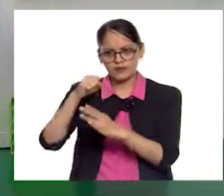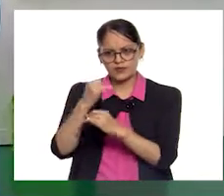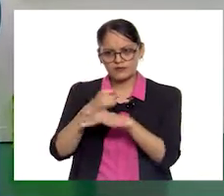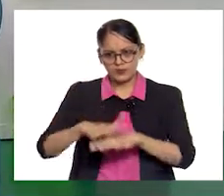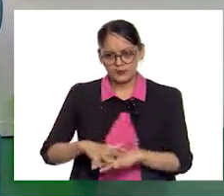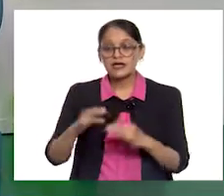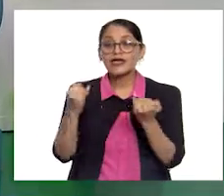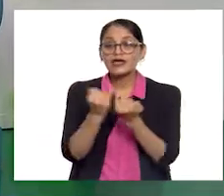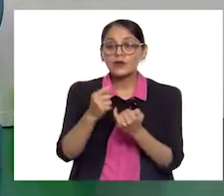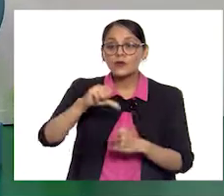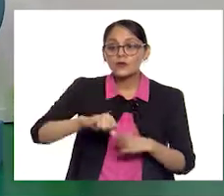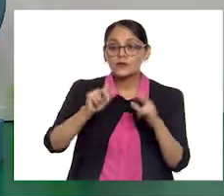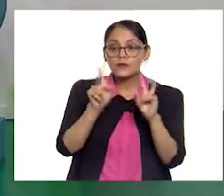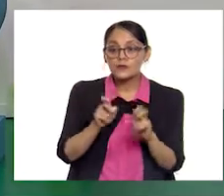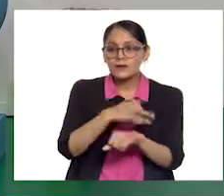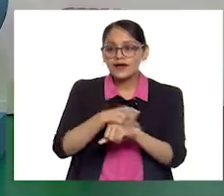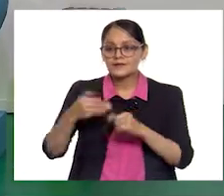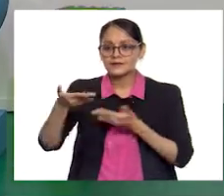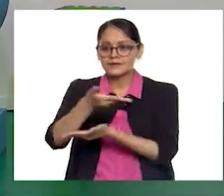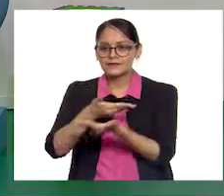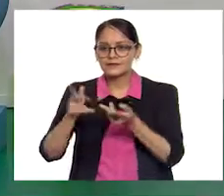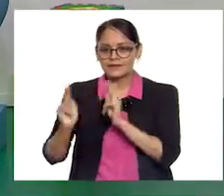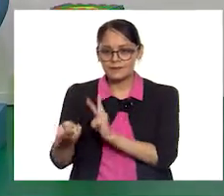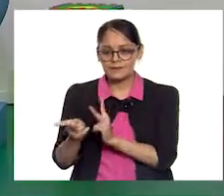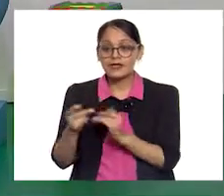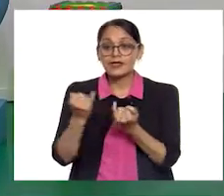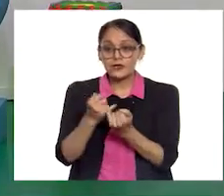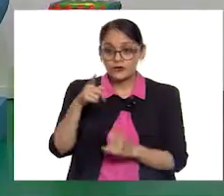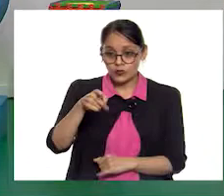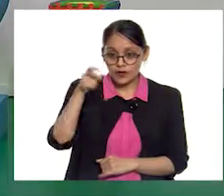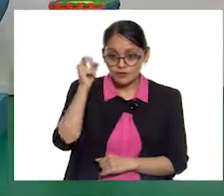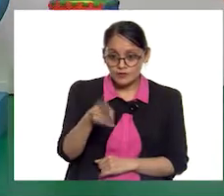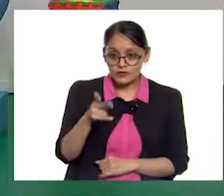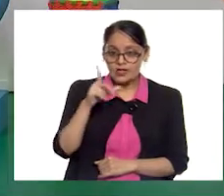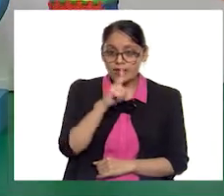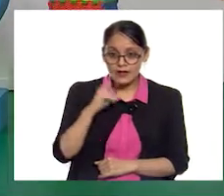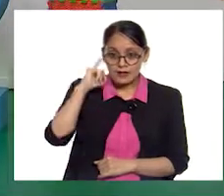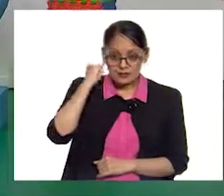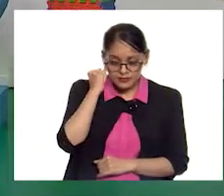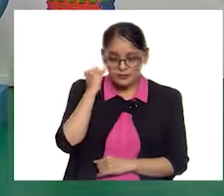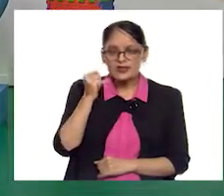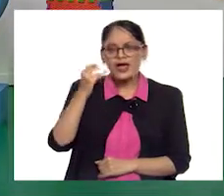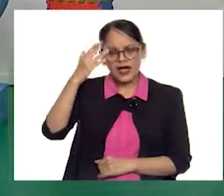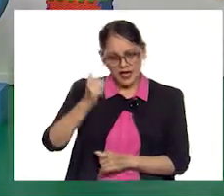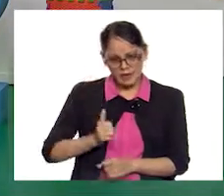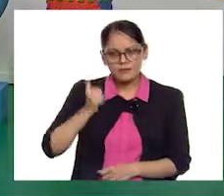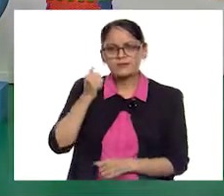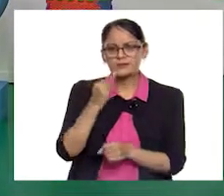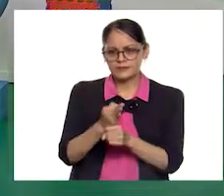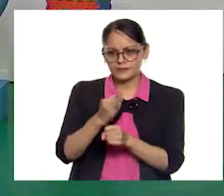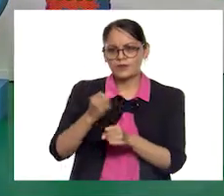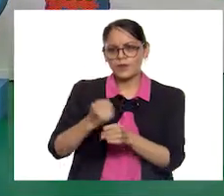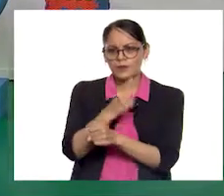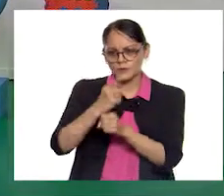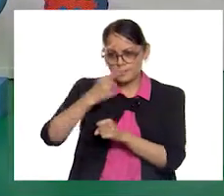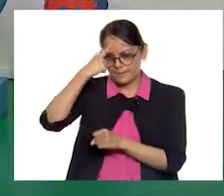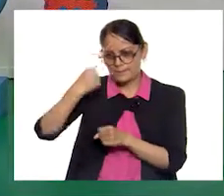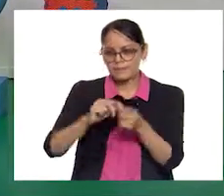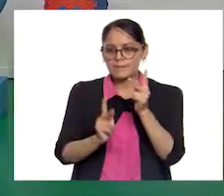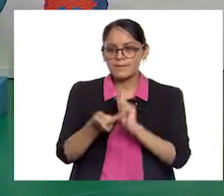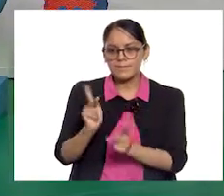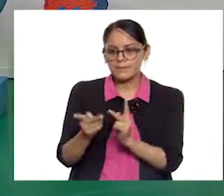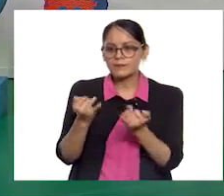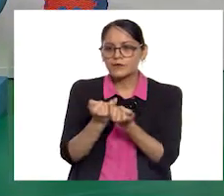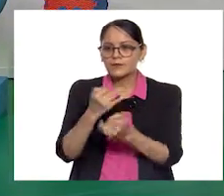tema del día de hoy con tu familia. Si tienes la fortuna de hablar una lengua indígena, aprovecha también este momento para practicarla y platica con tu familia en tu